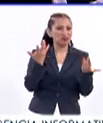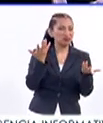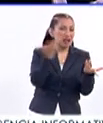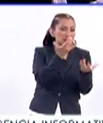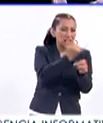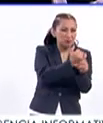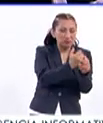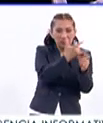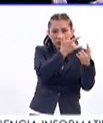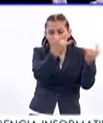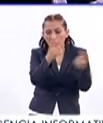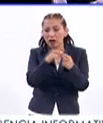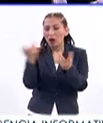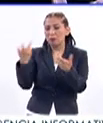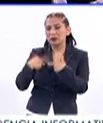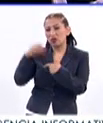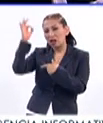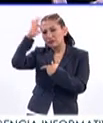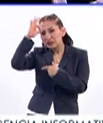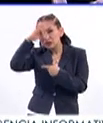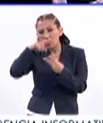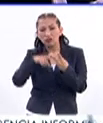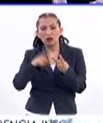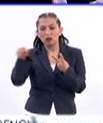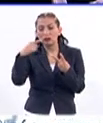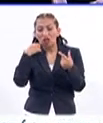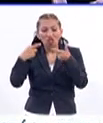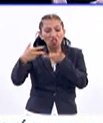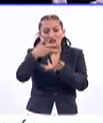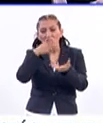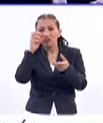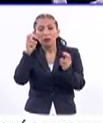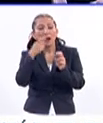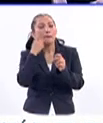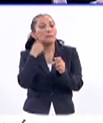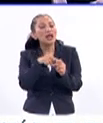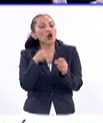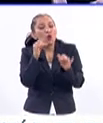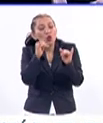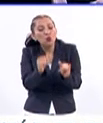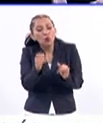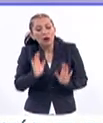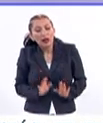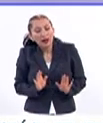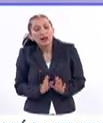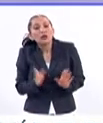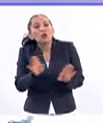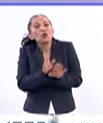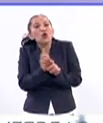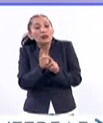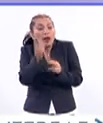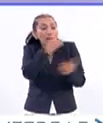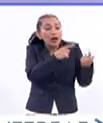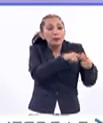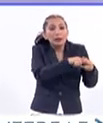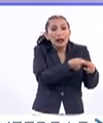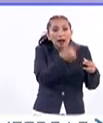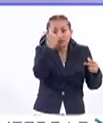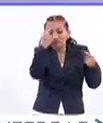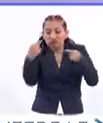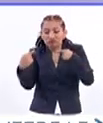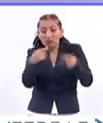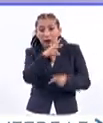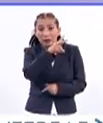historiadores, filósofos, incluso literatos que han discutido este tema, que no hayan un punto de acuerdo. Lo